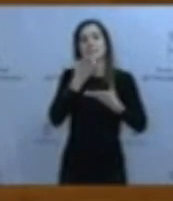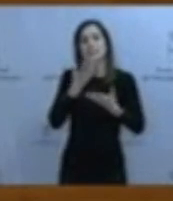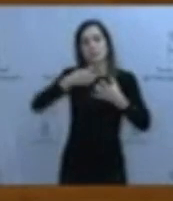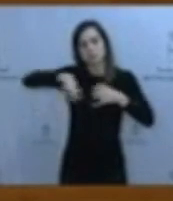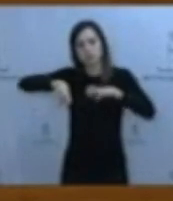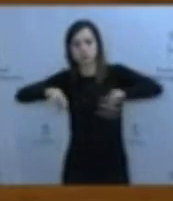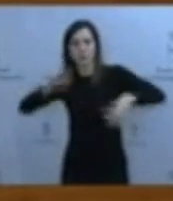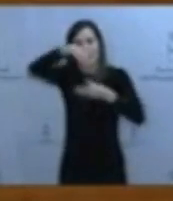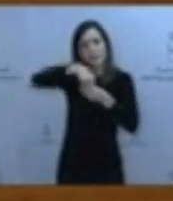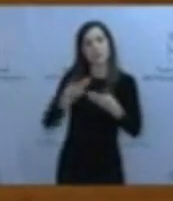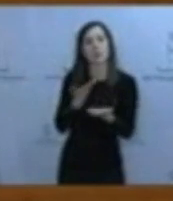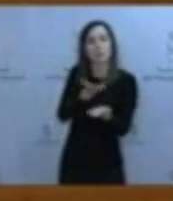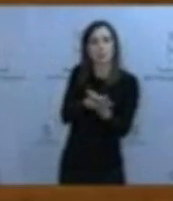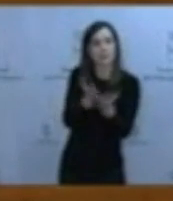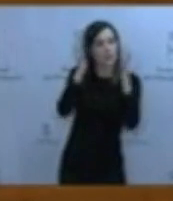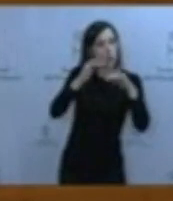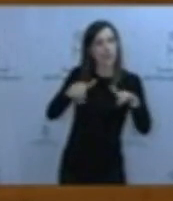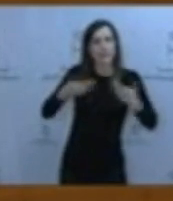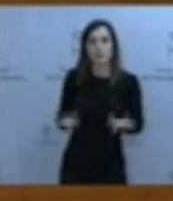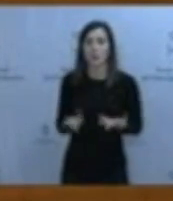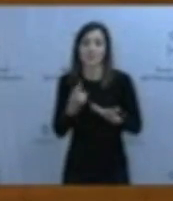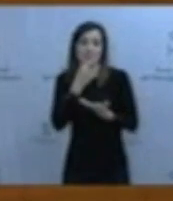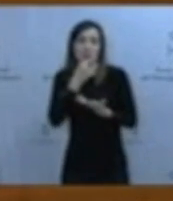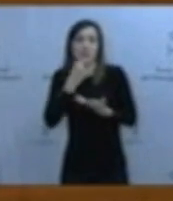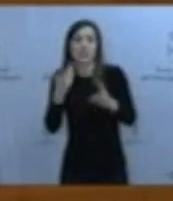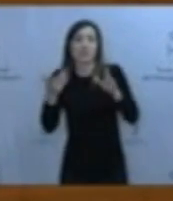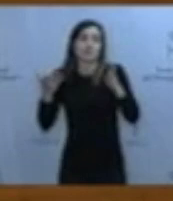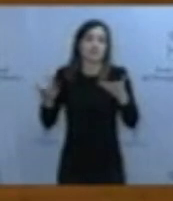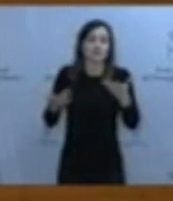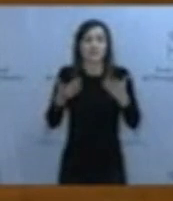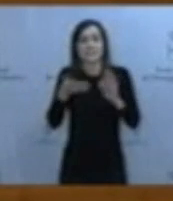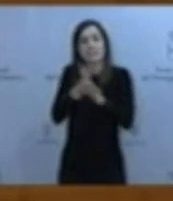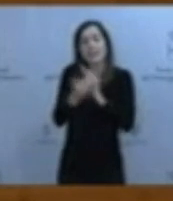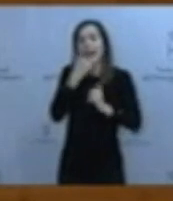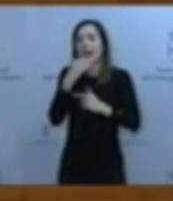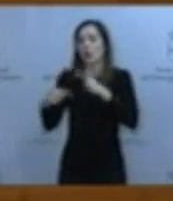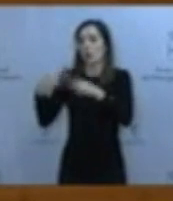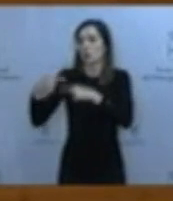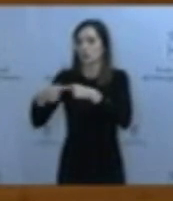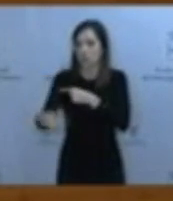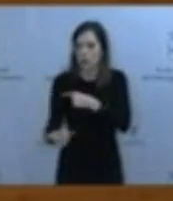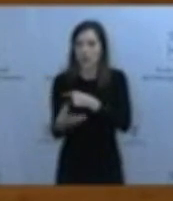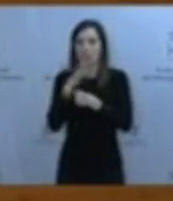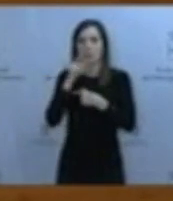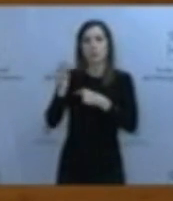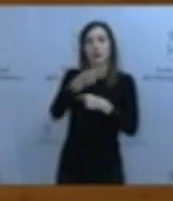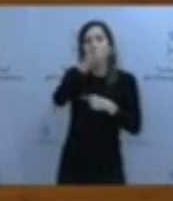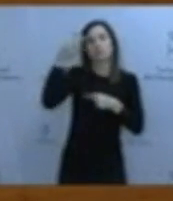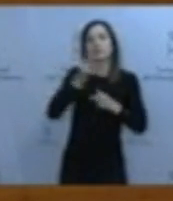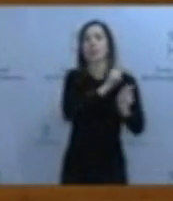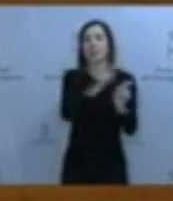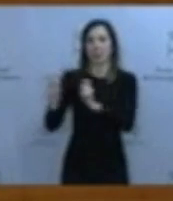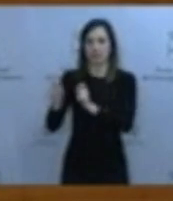en la propuesta, está implícita de manera informal como una consecuencia de la aplicación del etiquetado de los